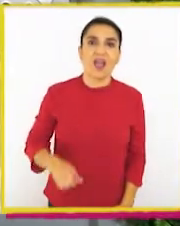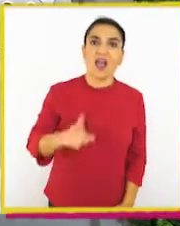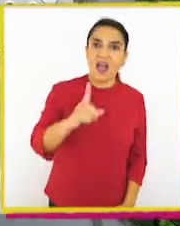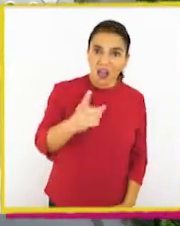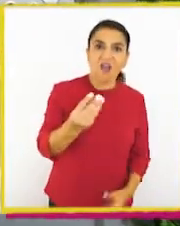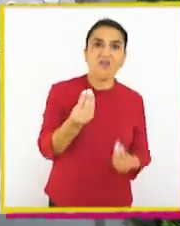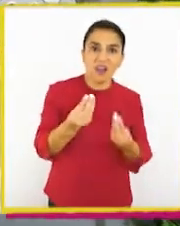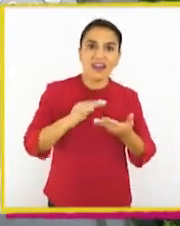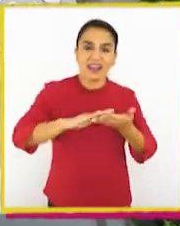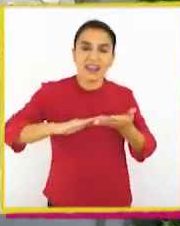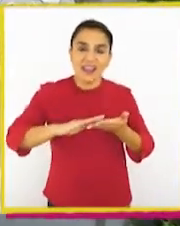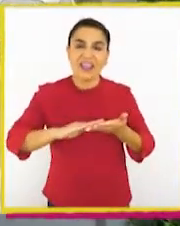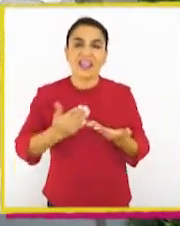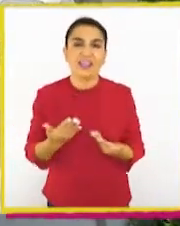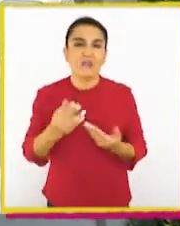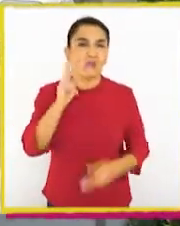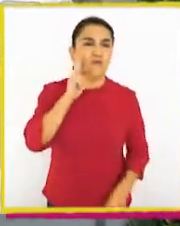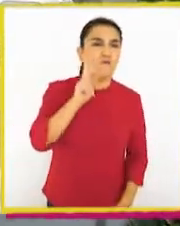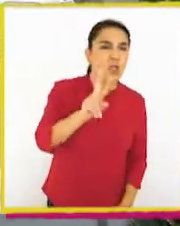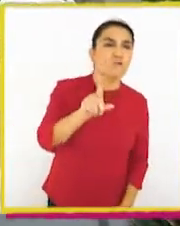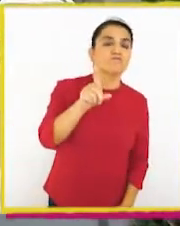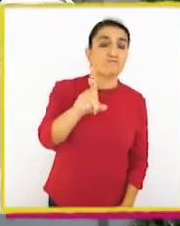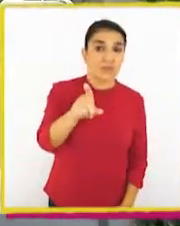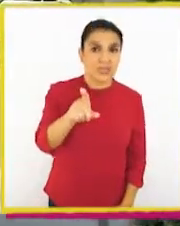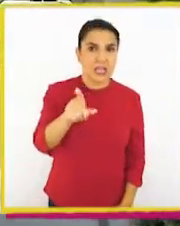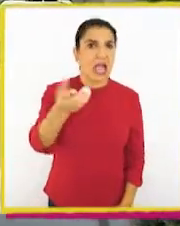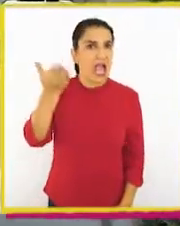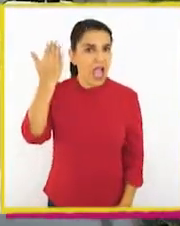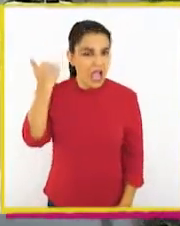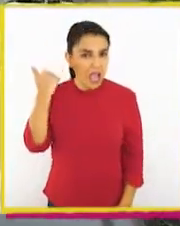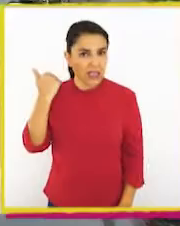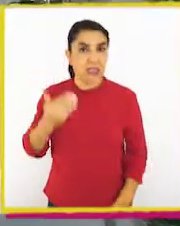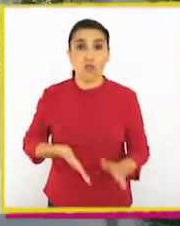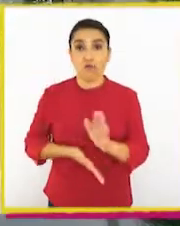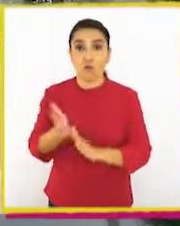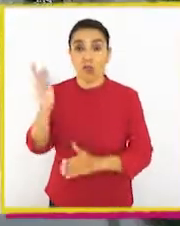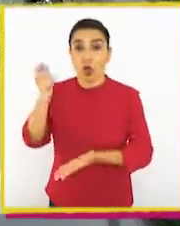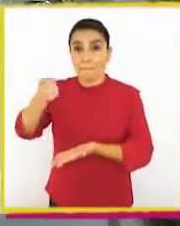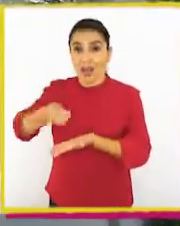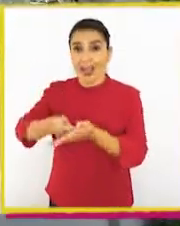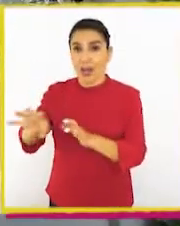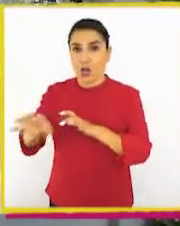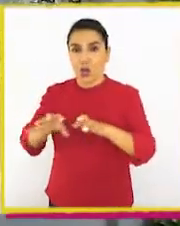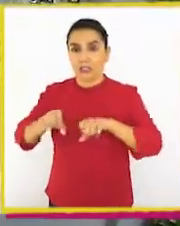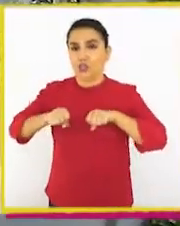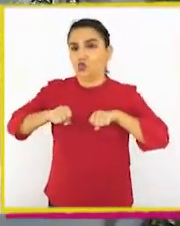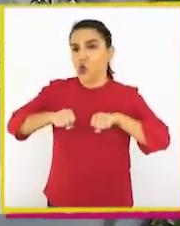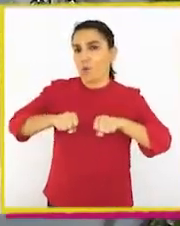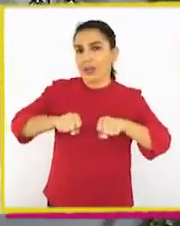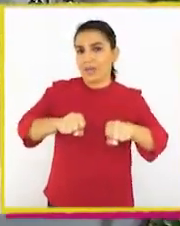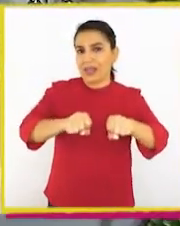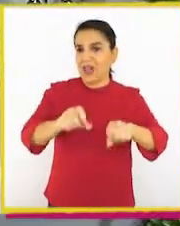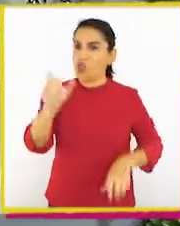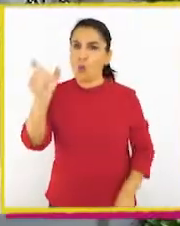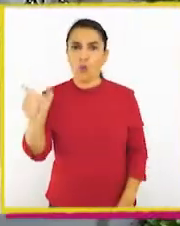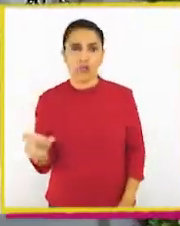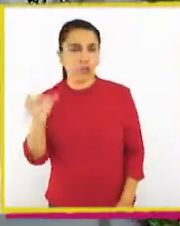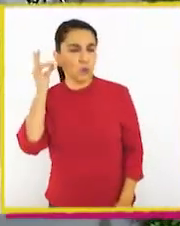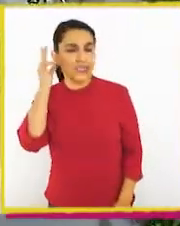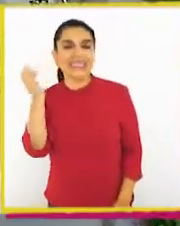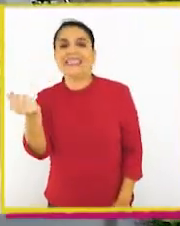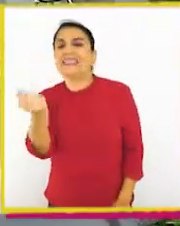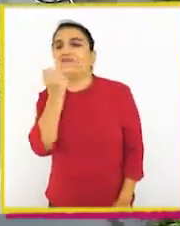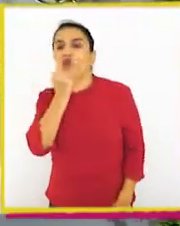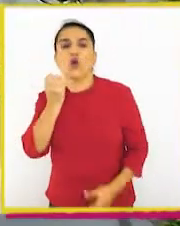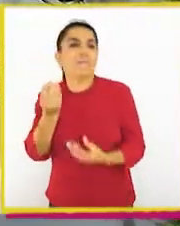¡Qué buen ejemplo! Escucho ahí que una vez fueron a pagar un producto al supermercado. Y la cajera se